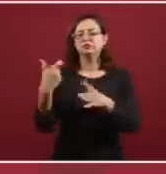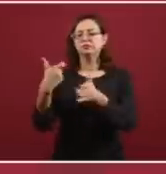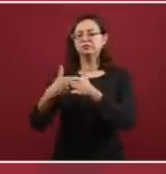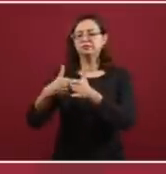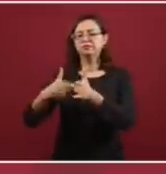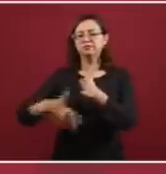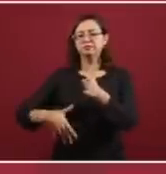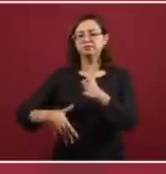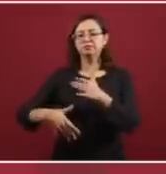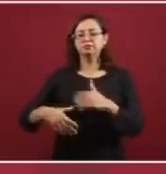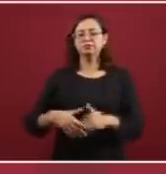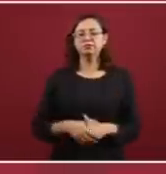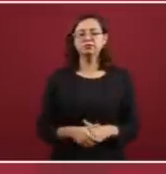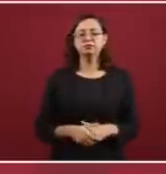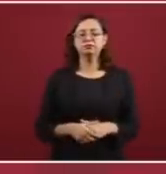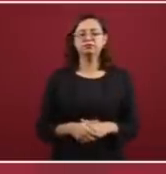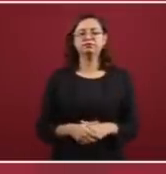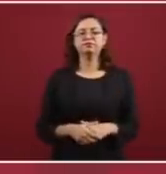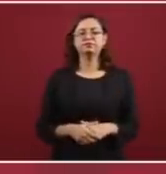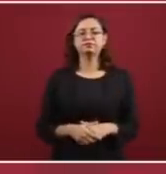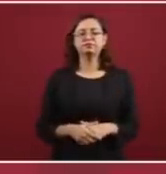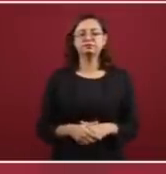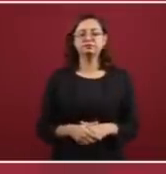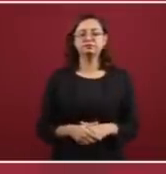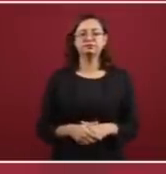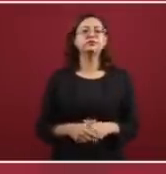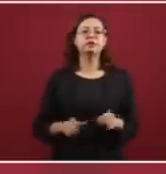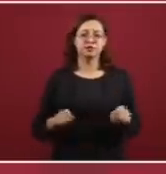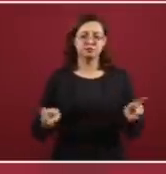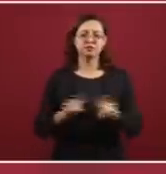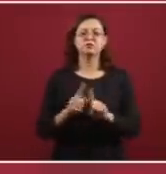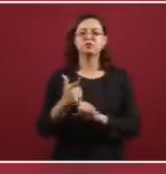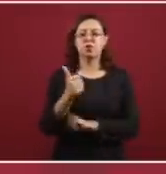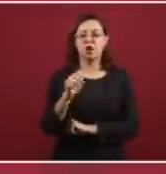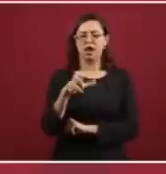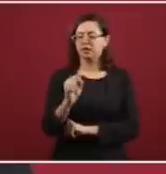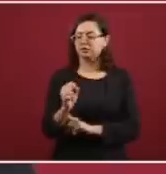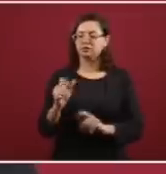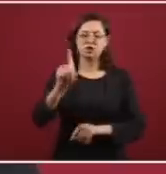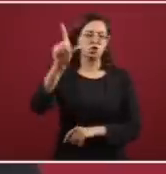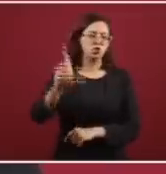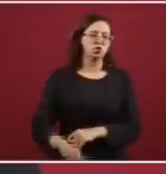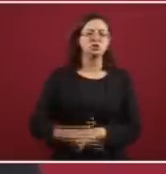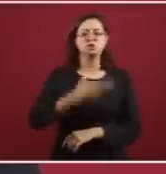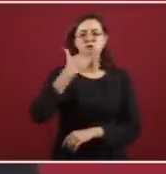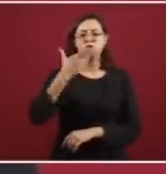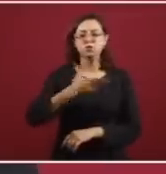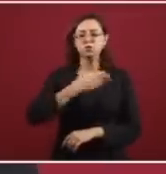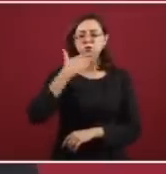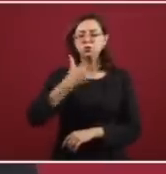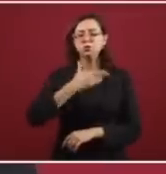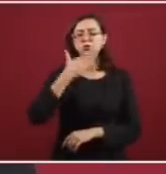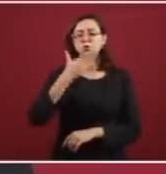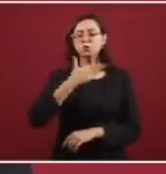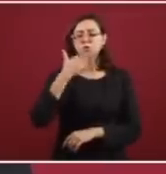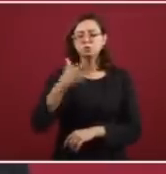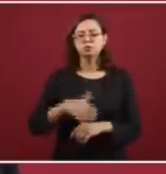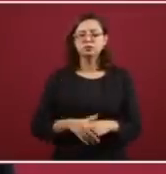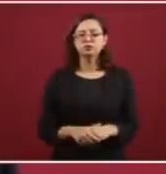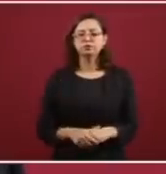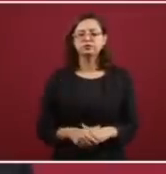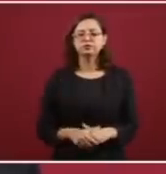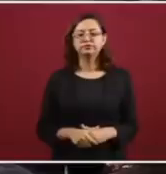gasolinas, del diésel, del gas, como todos los lunes nos va a informar. Cada